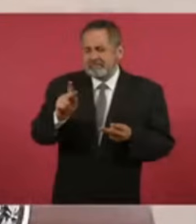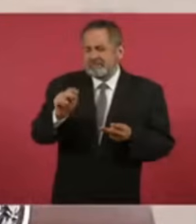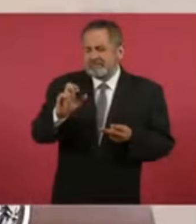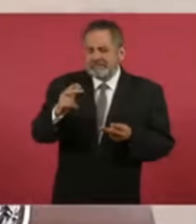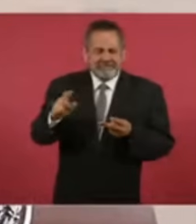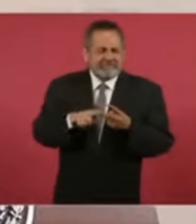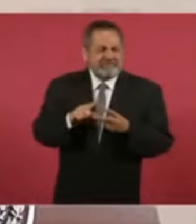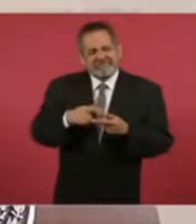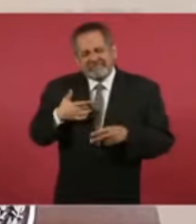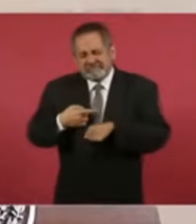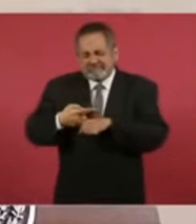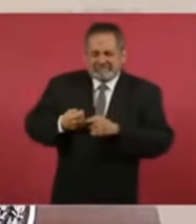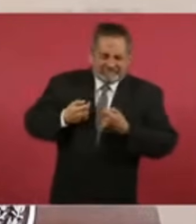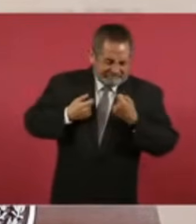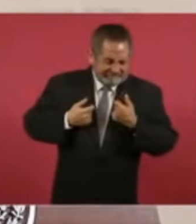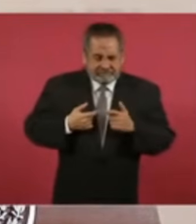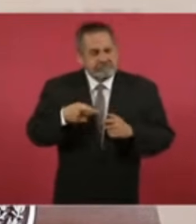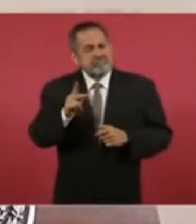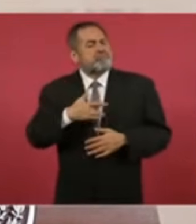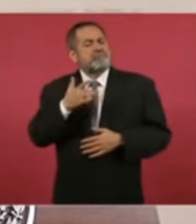pero bien, bien,